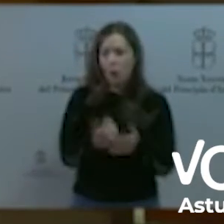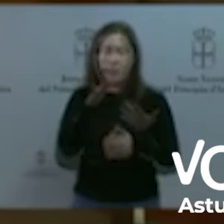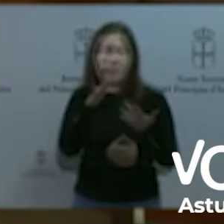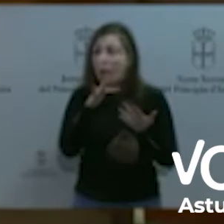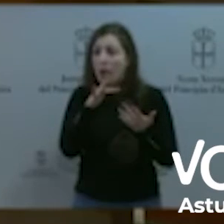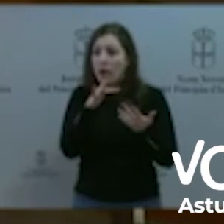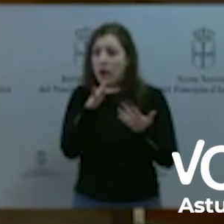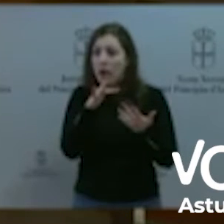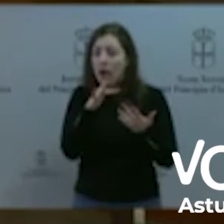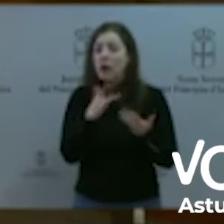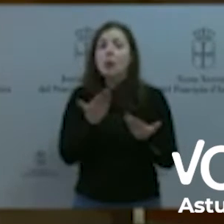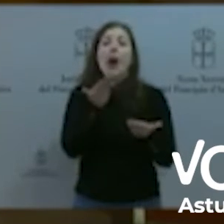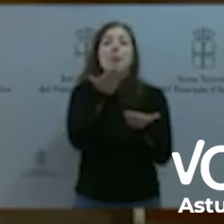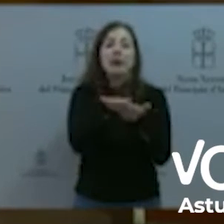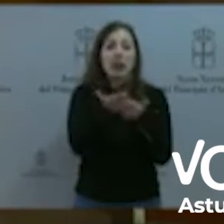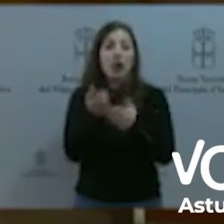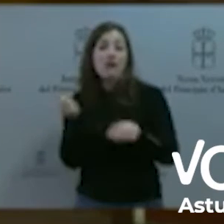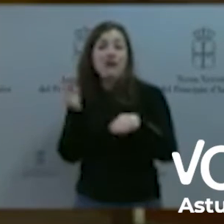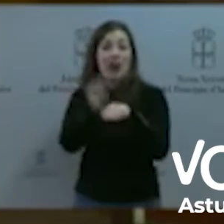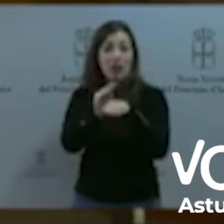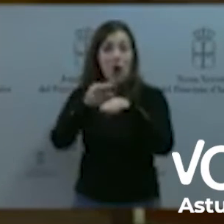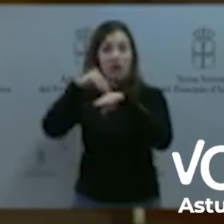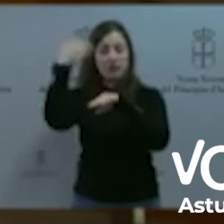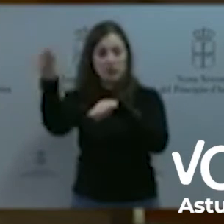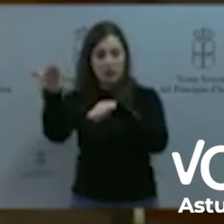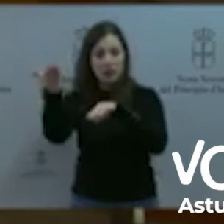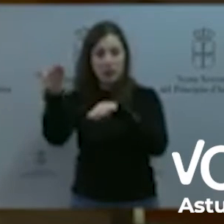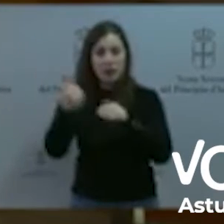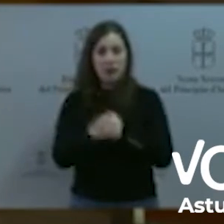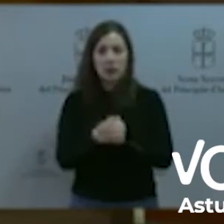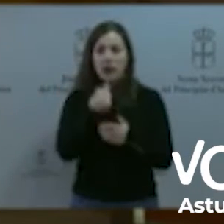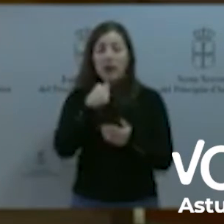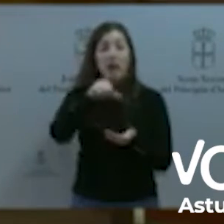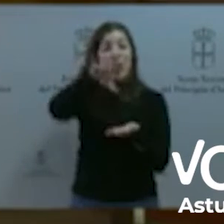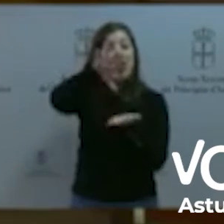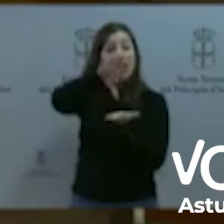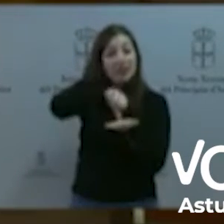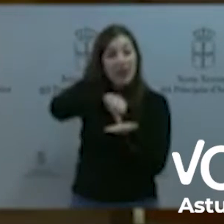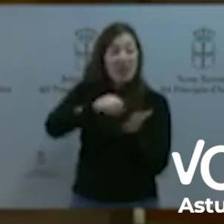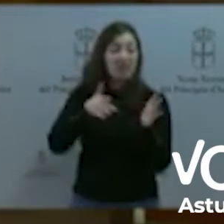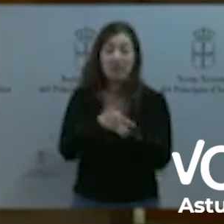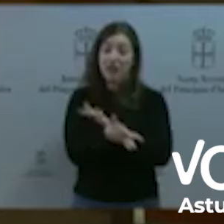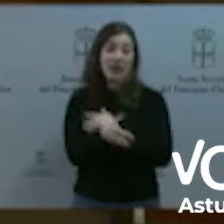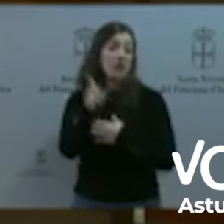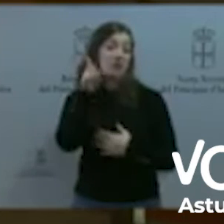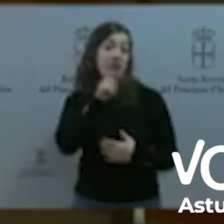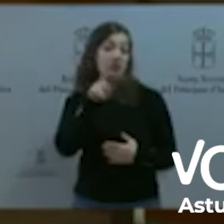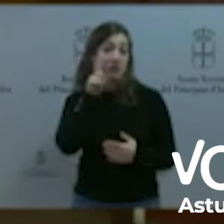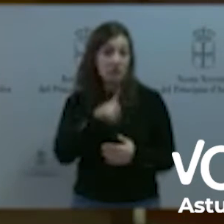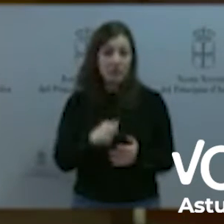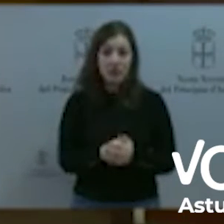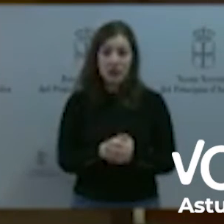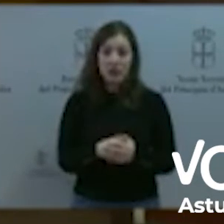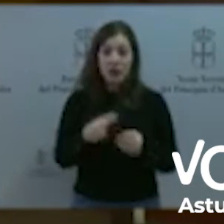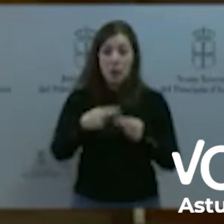tiempo. Deja la centralidad convertida en una quimera. Hace que la supresión de barreras ferroviarias quede a medio camino y,